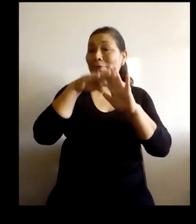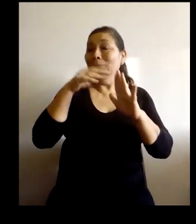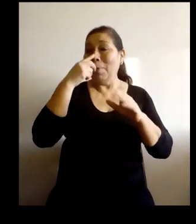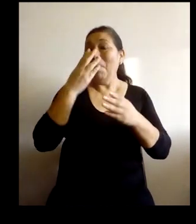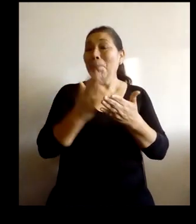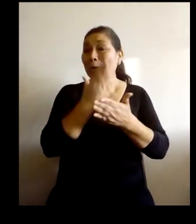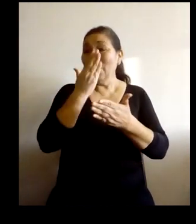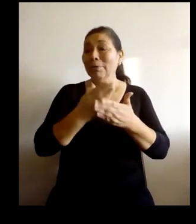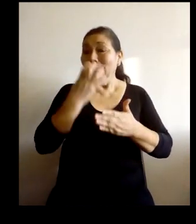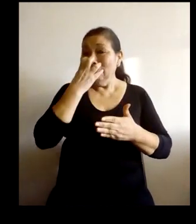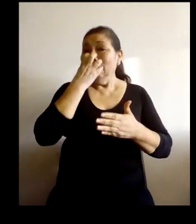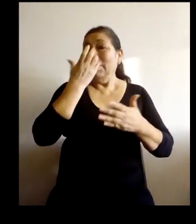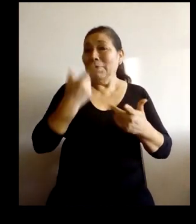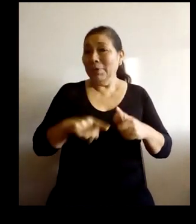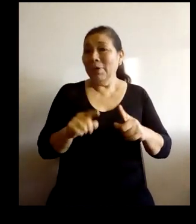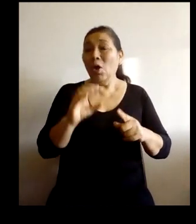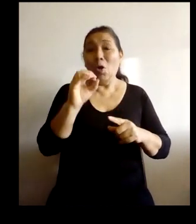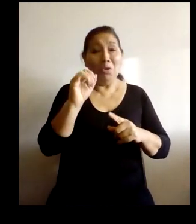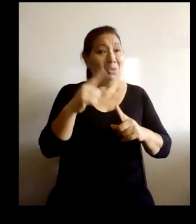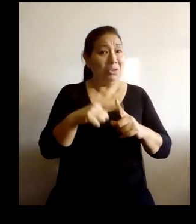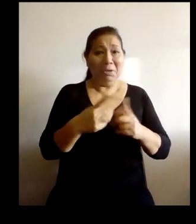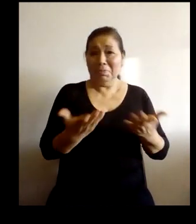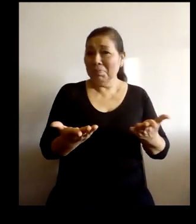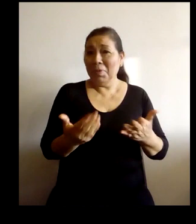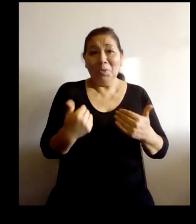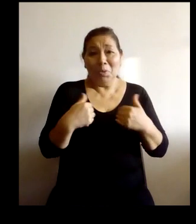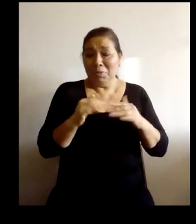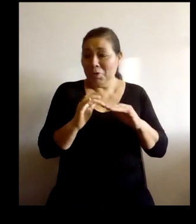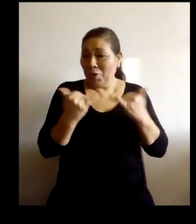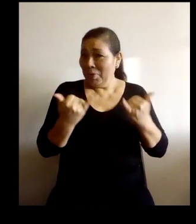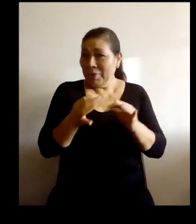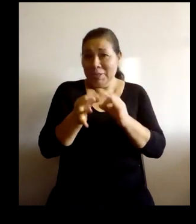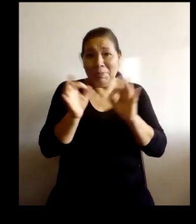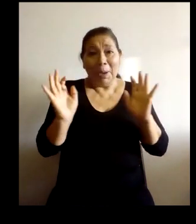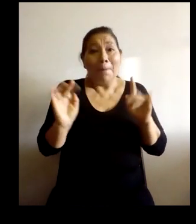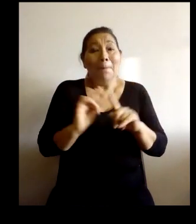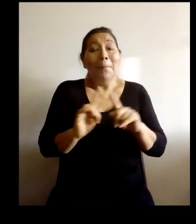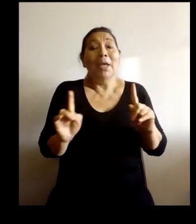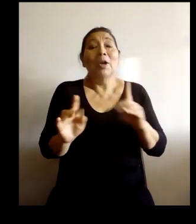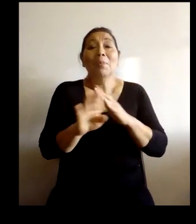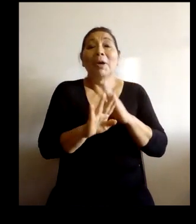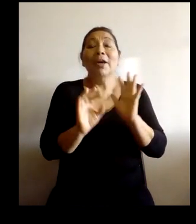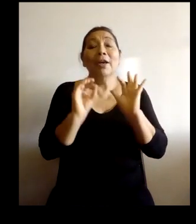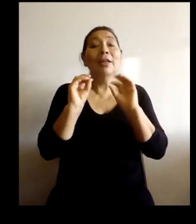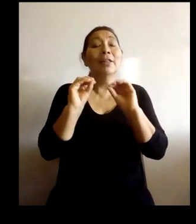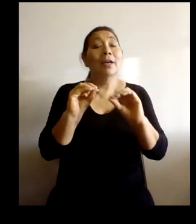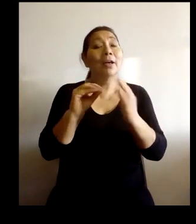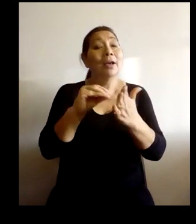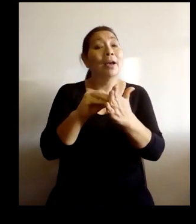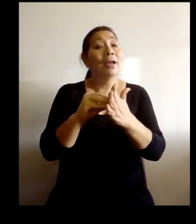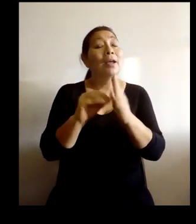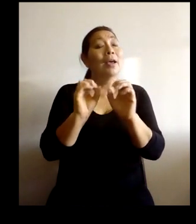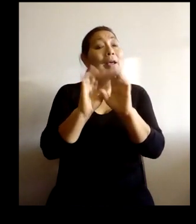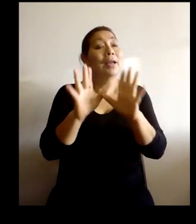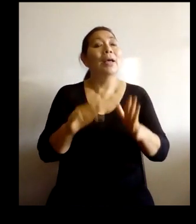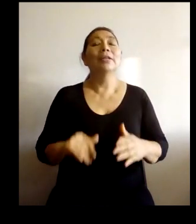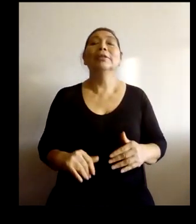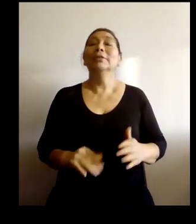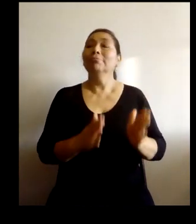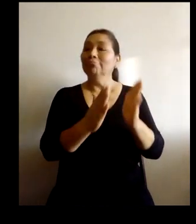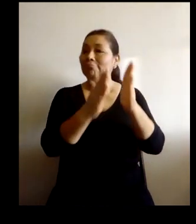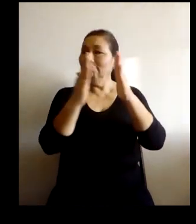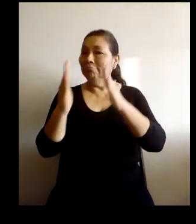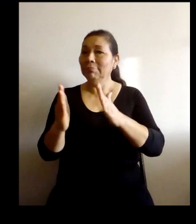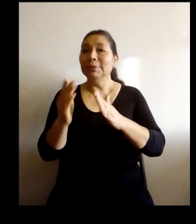capacidad respiratoria. Acá también ya está dicho lo de OIT, que eso es otro tema que no lo voy a tocar hoy día, pero básicamente quería dejar en claro esa situación. Vamos